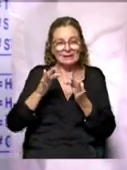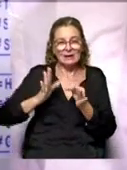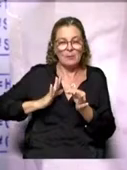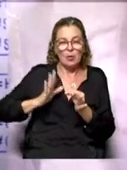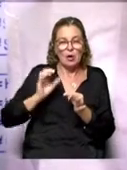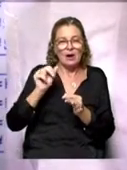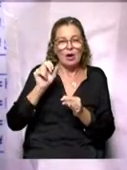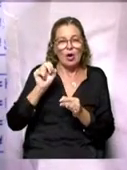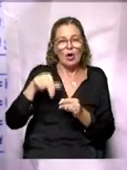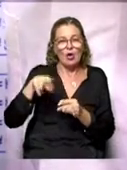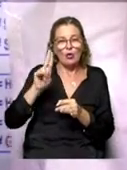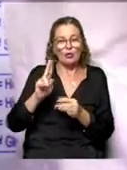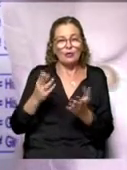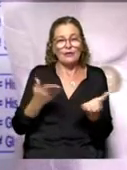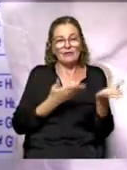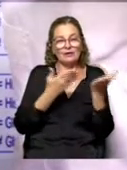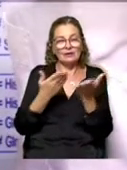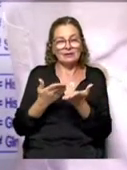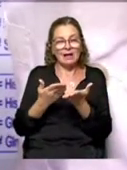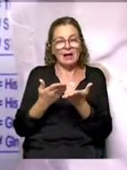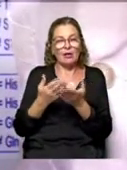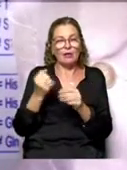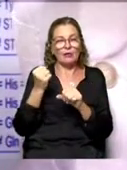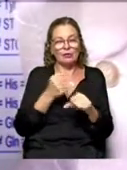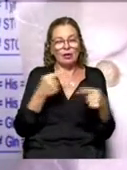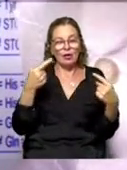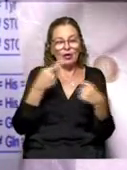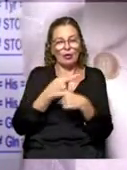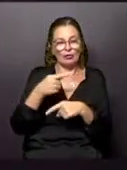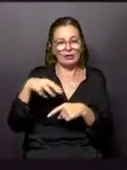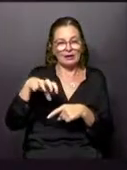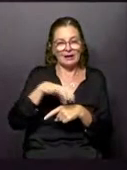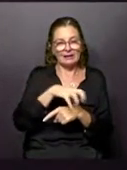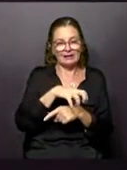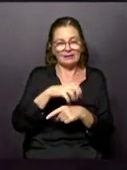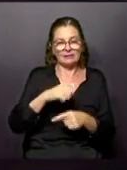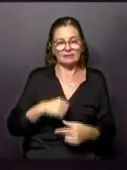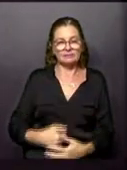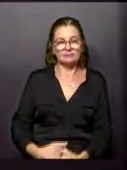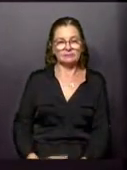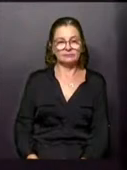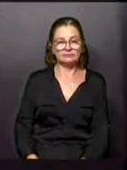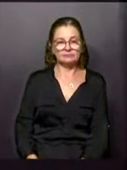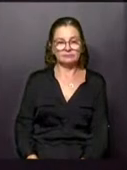ONU, invitados por la Fundación Voluntarias contra el Cáncer.